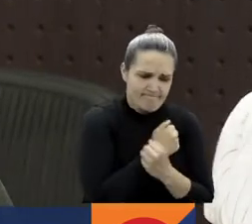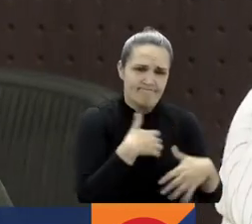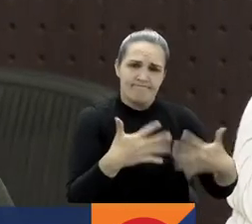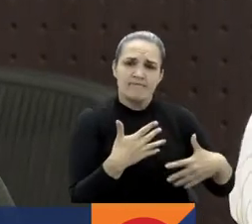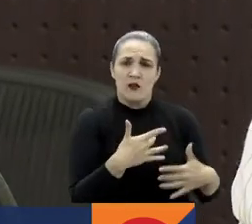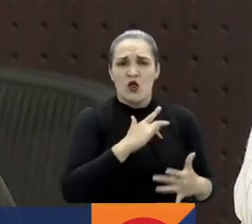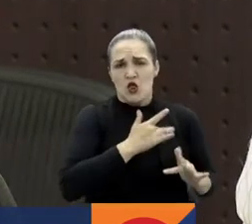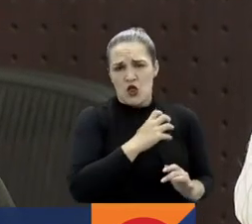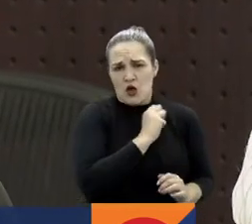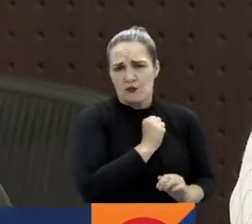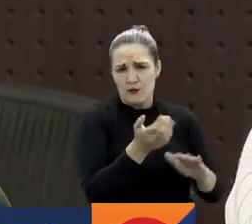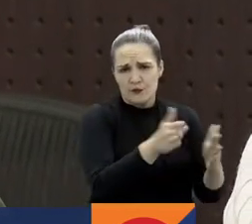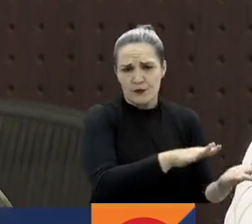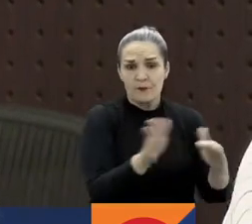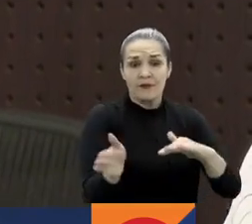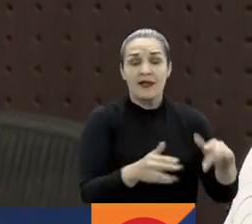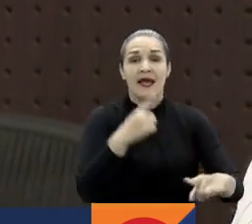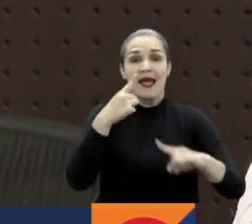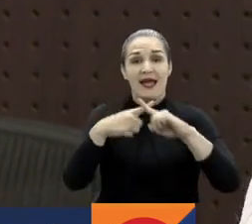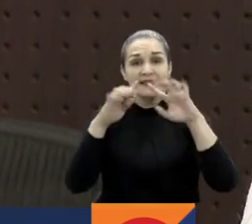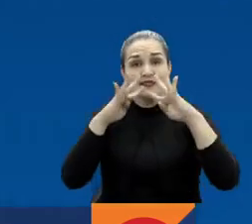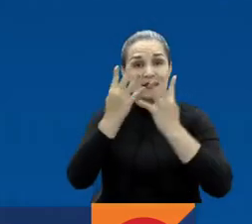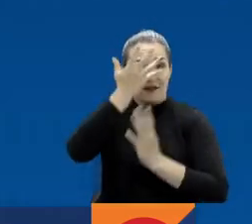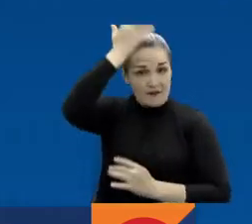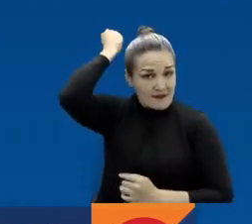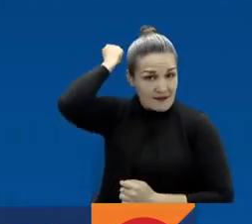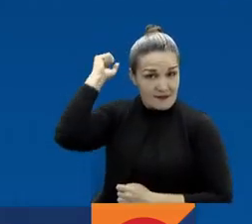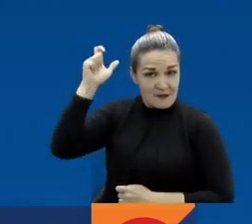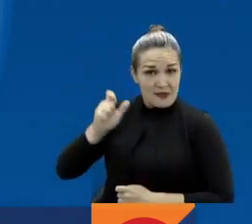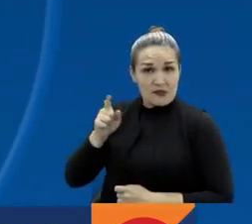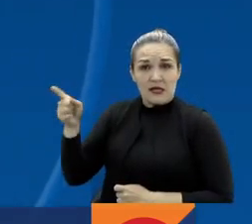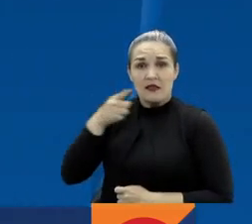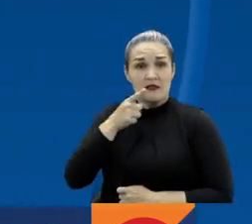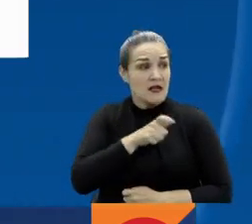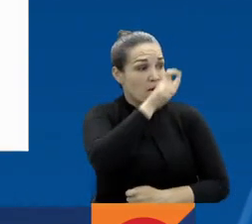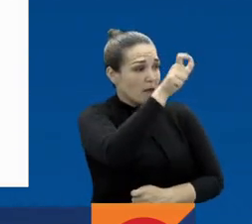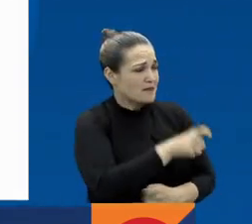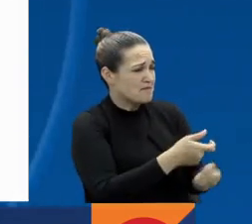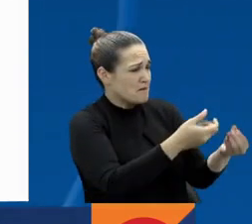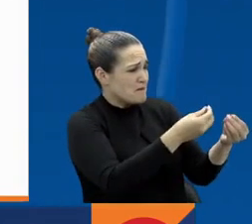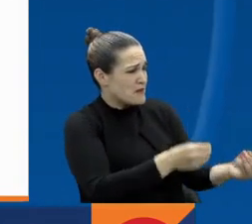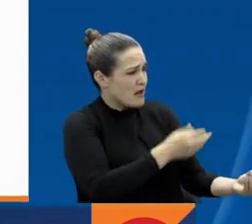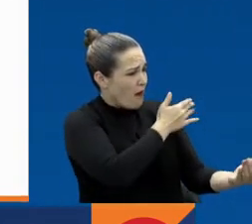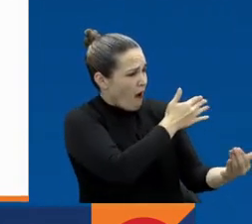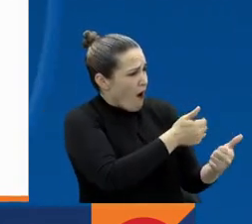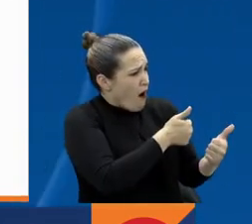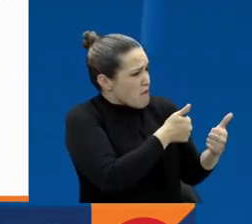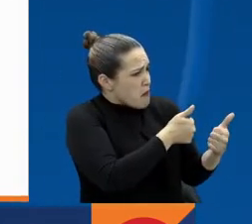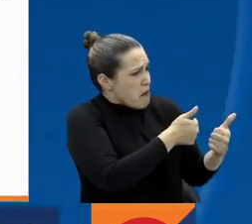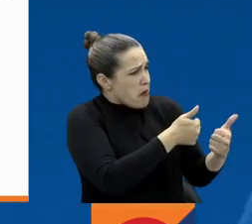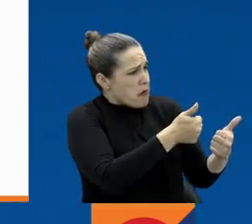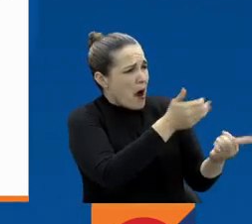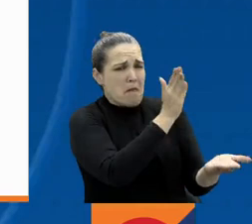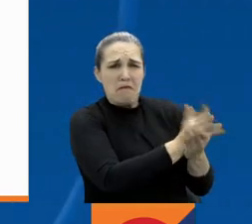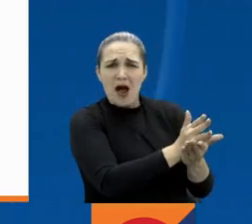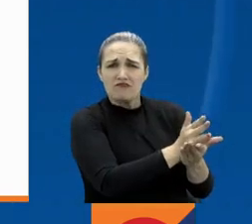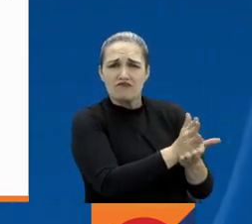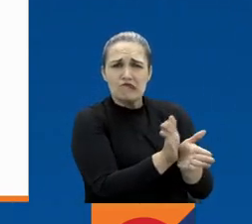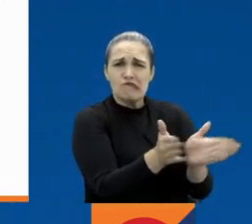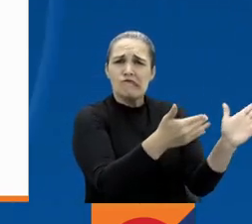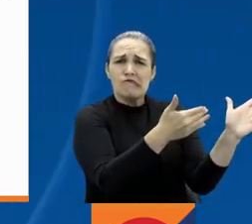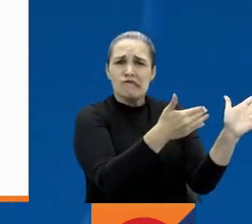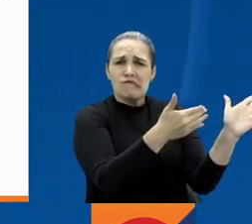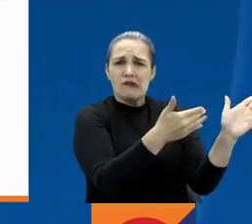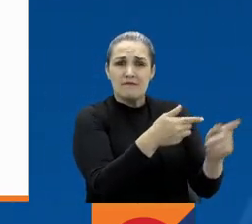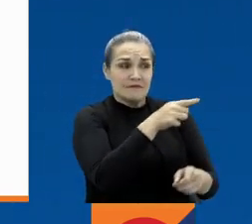el ex senador Gustavo Bolívar afirmó en su cuenta de Twitter que fue la vida más desperdiciada Que conoció la de Samuel Moreno es la vida más